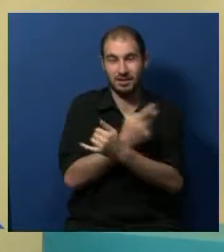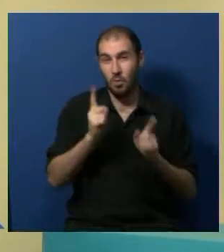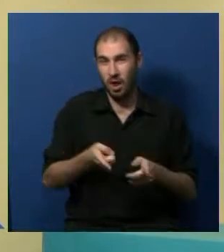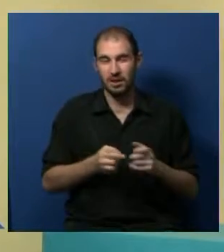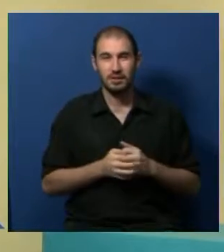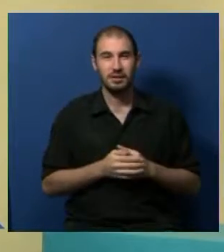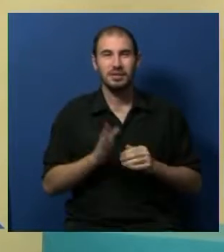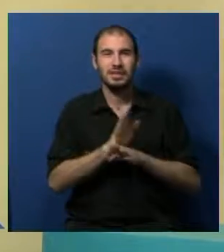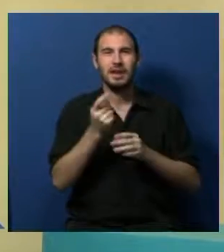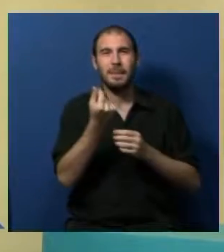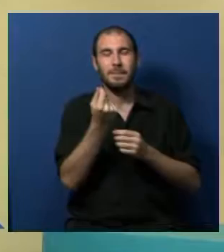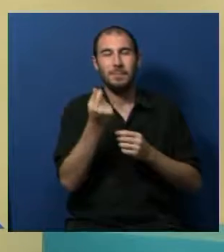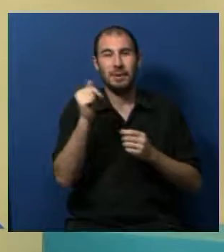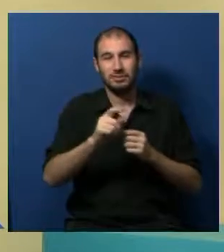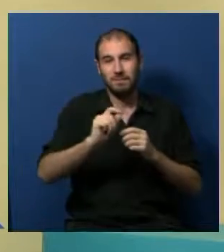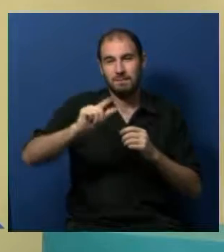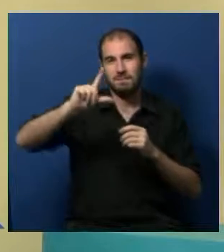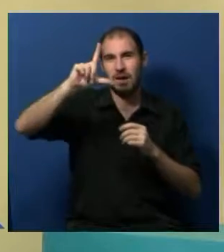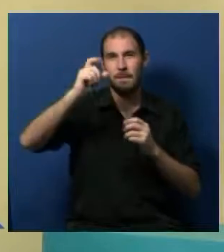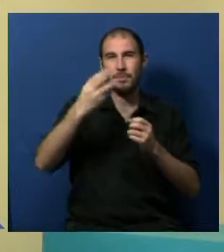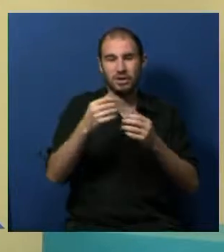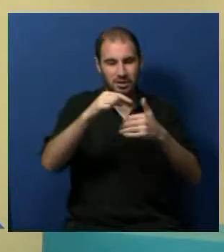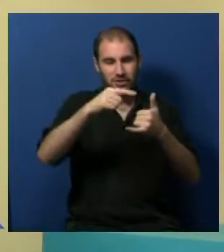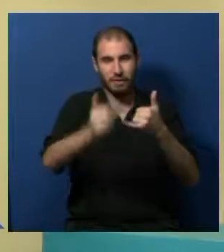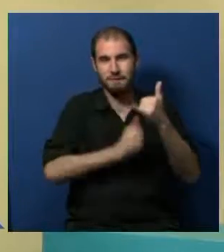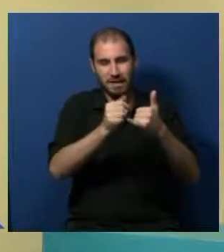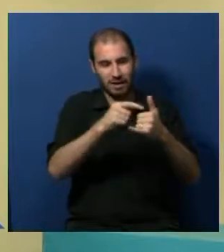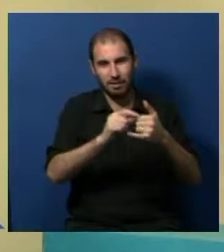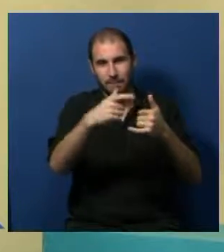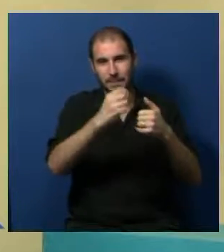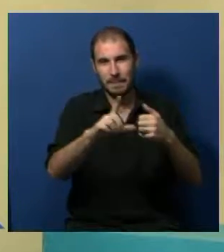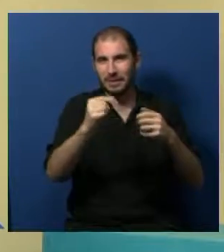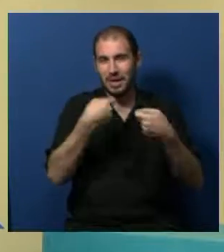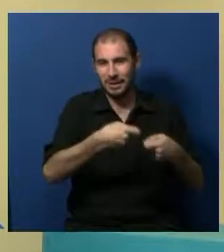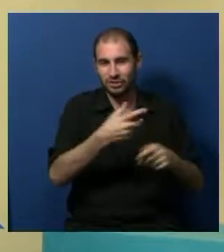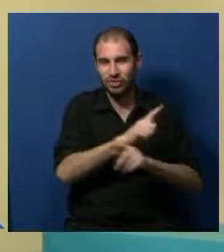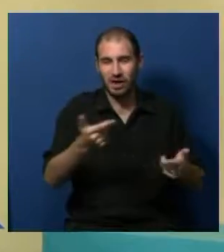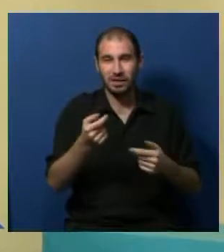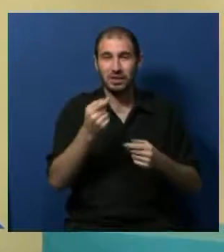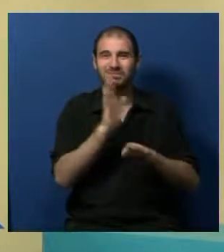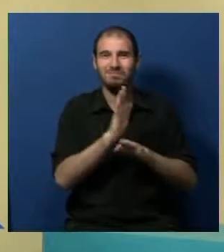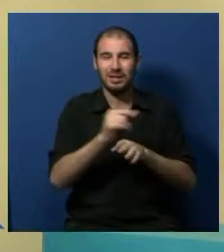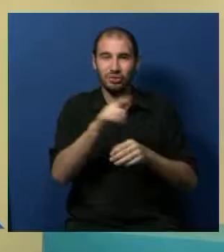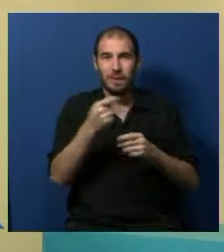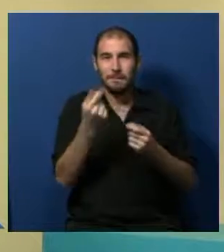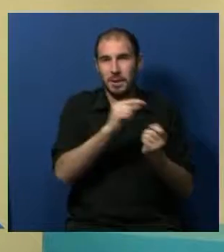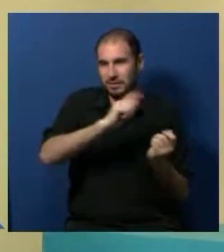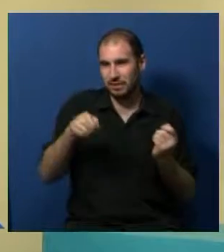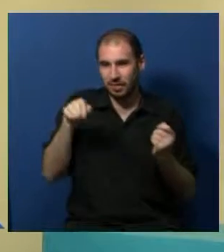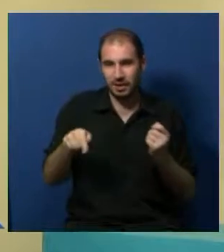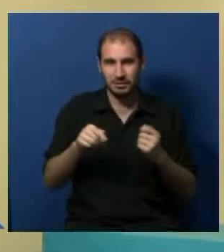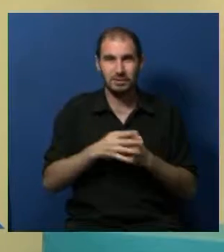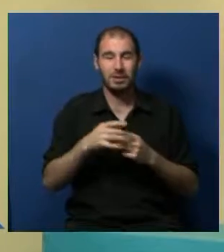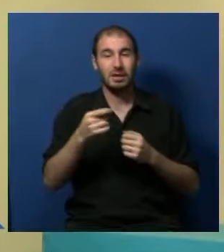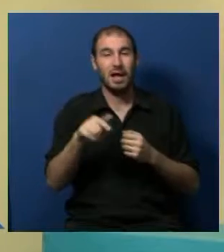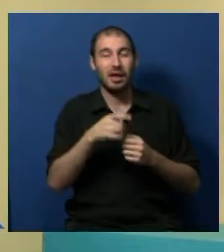teléfono. Es decir, los precios se van para arriba. ¿Por qué? Porque no aumentó la producción de bienes y servicios. No hubo inversión por lo tanto todo se fue a precios. Claro. Entonces, si